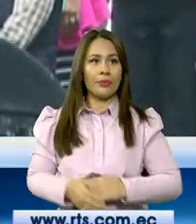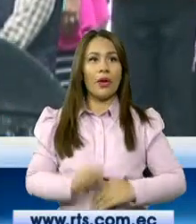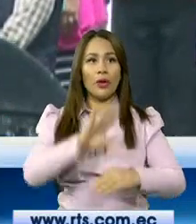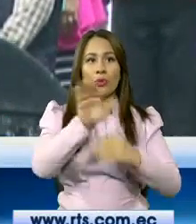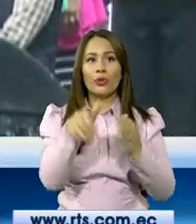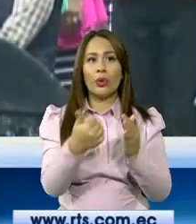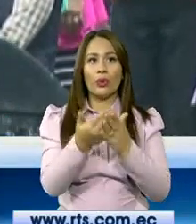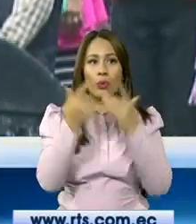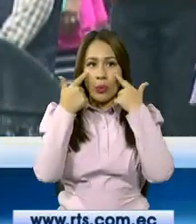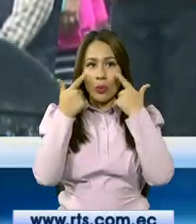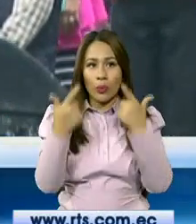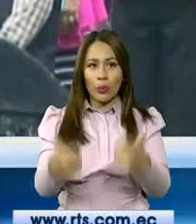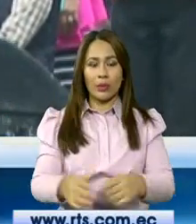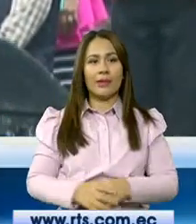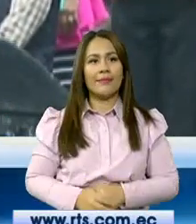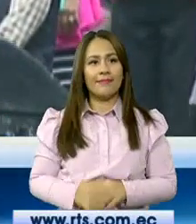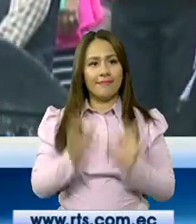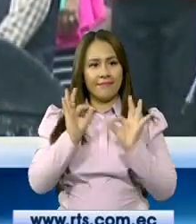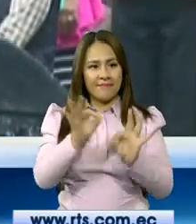a ser quienes definan